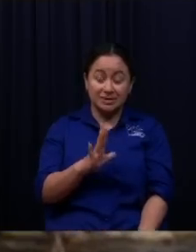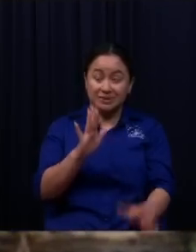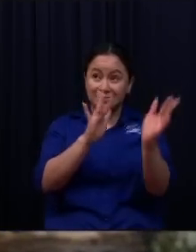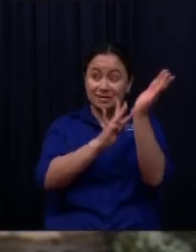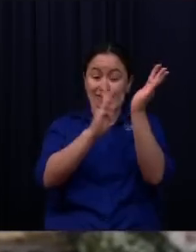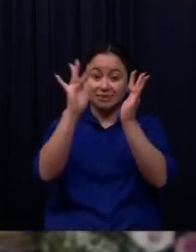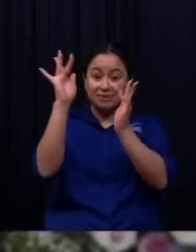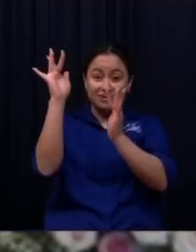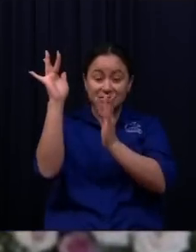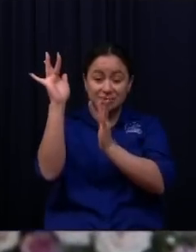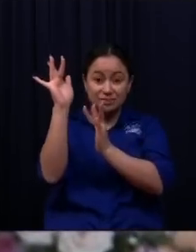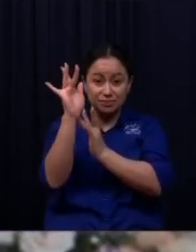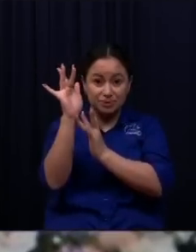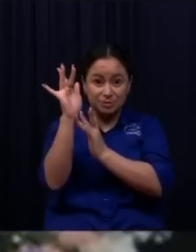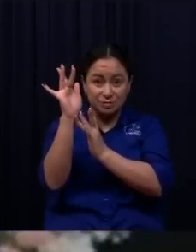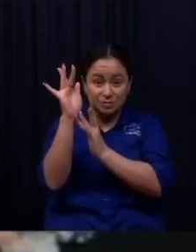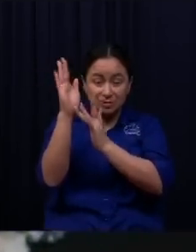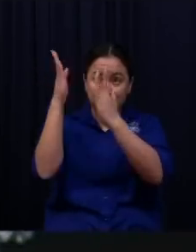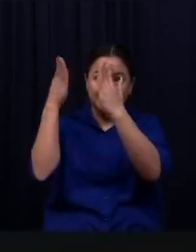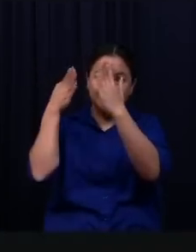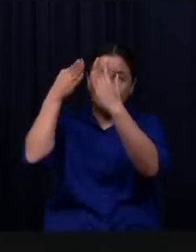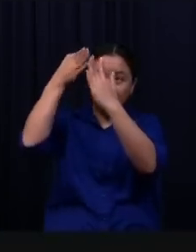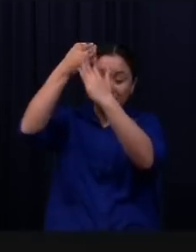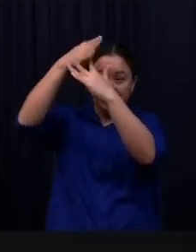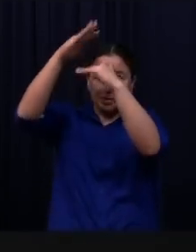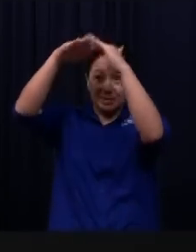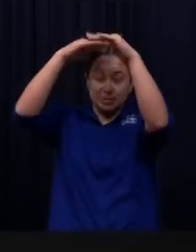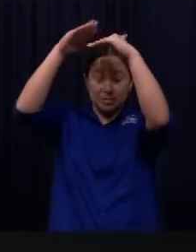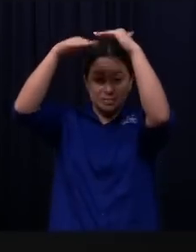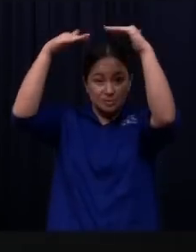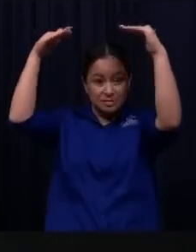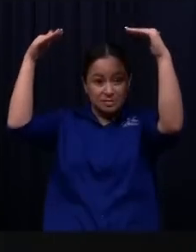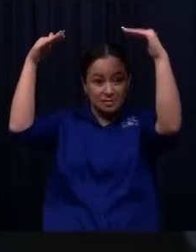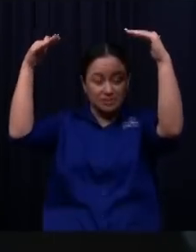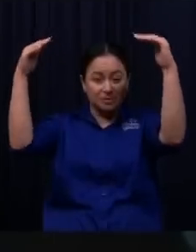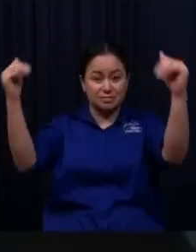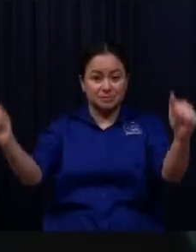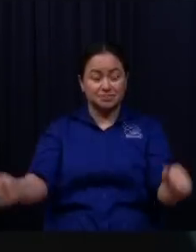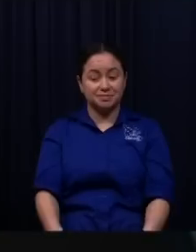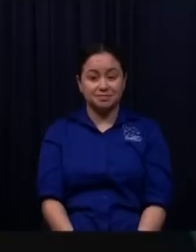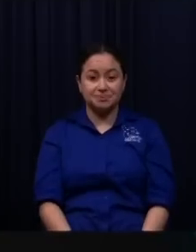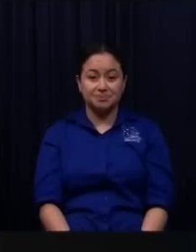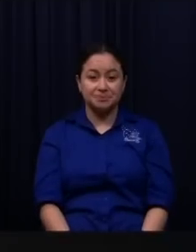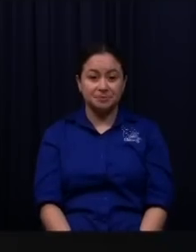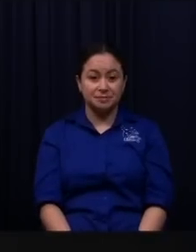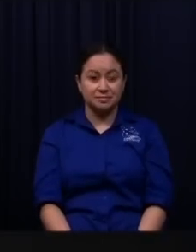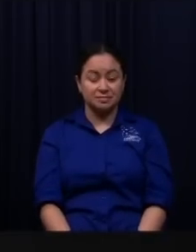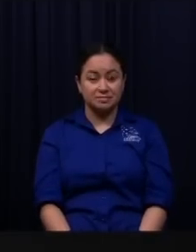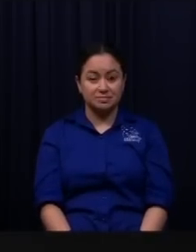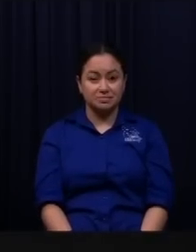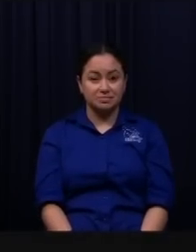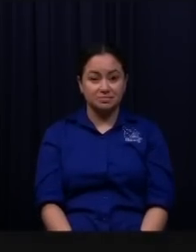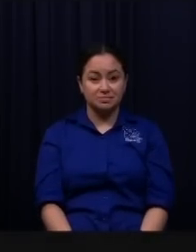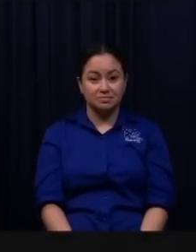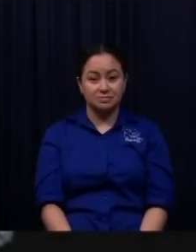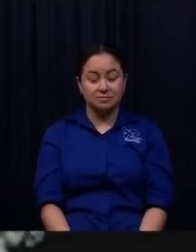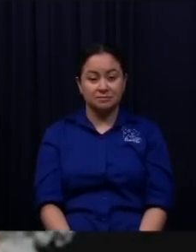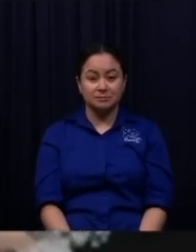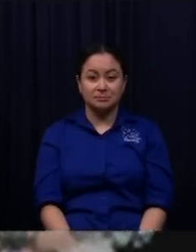Déjeme plantearlo de esta manera así rapidito, aunque no me quiero detener mucho en esto, aunque el tema en sí